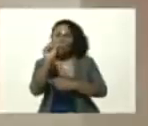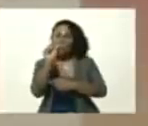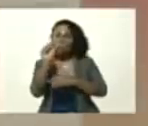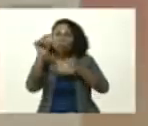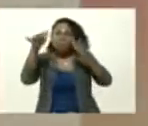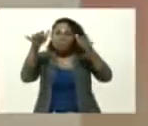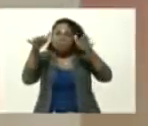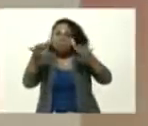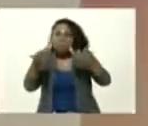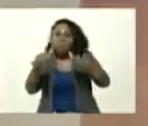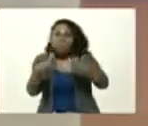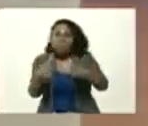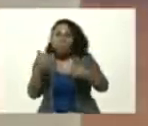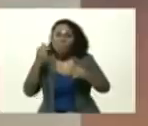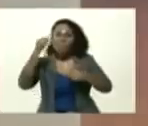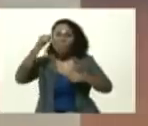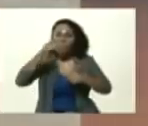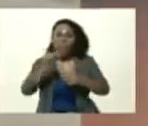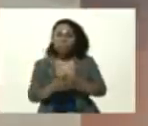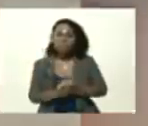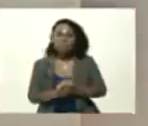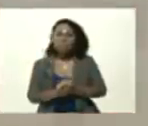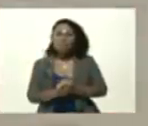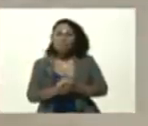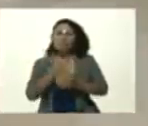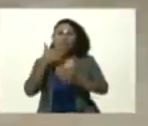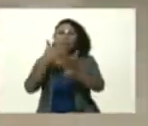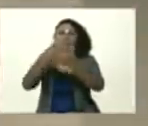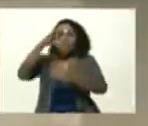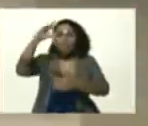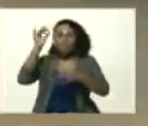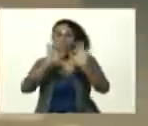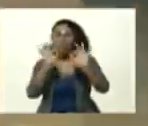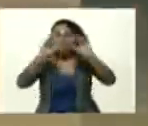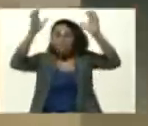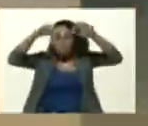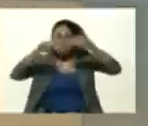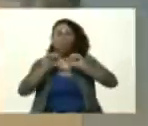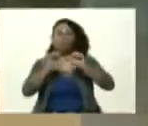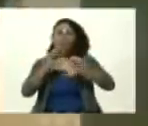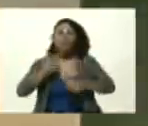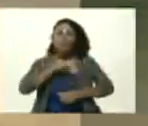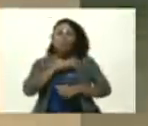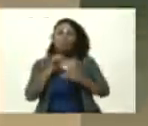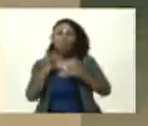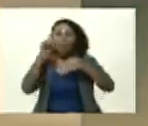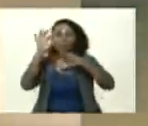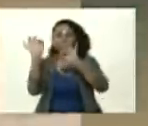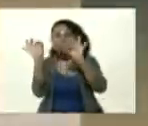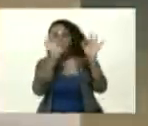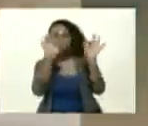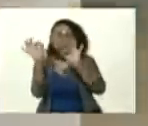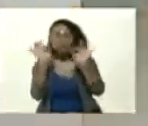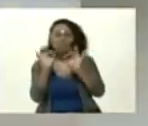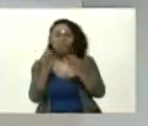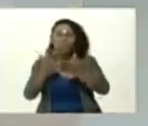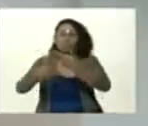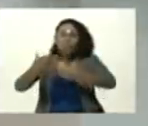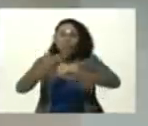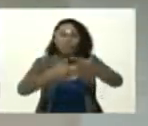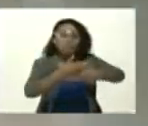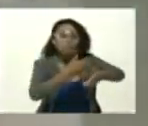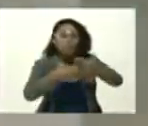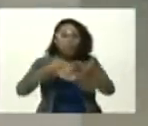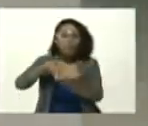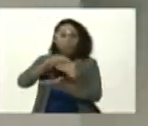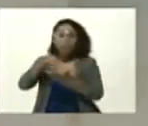durante el día de hoy, gracias a Dios no ha llovido, pero bueno, continuamos, por supuesto, en un estado de alerta e interactuando con las instancias